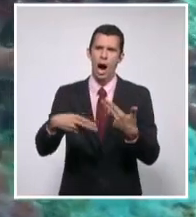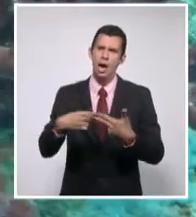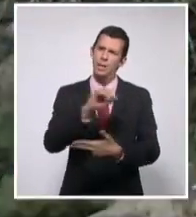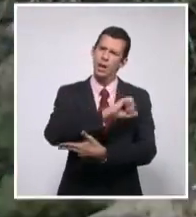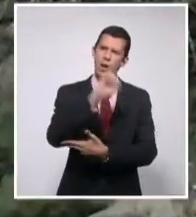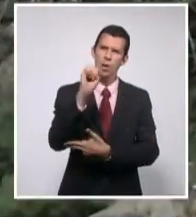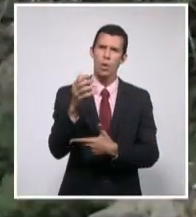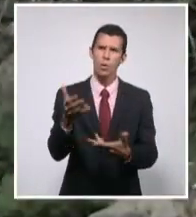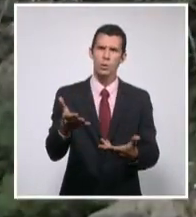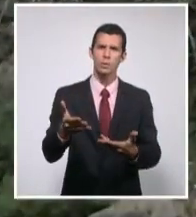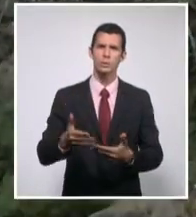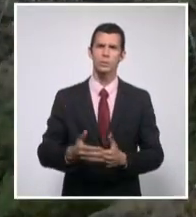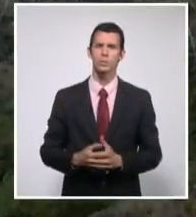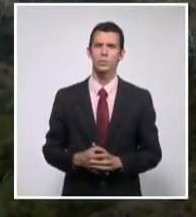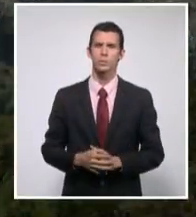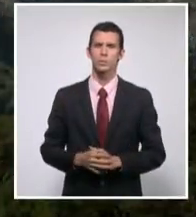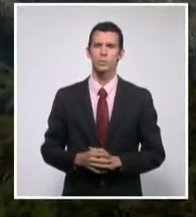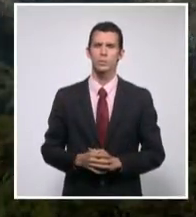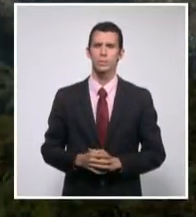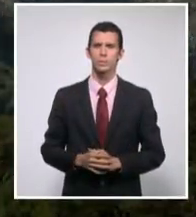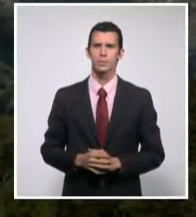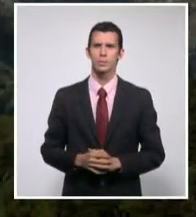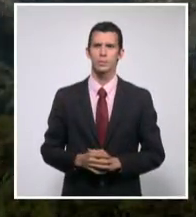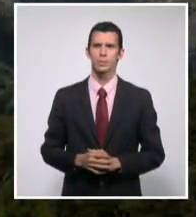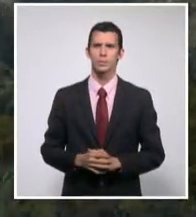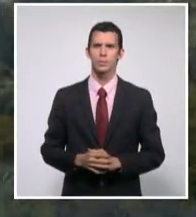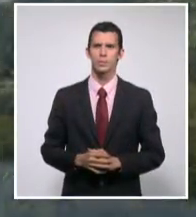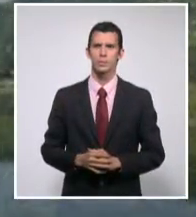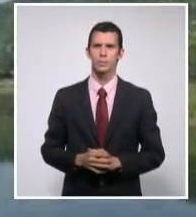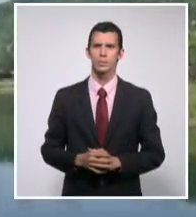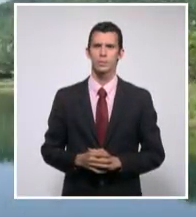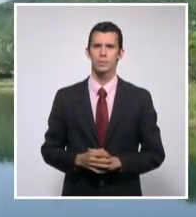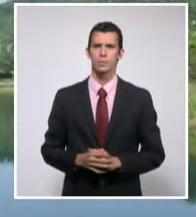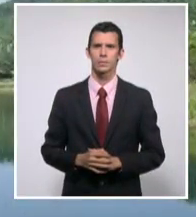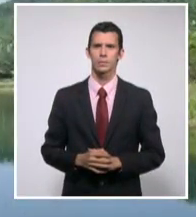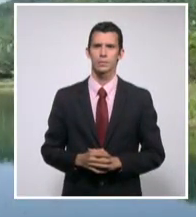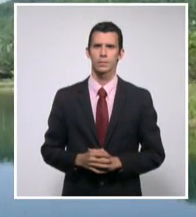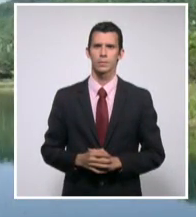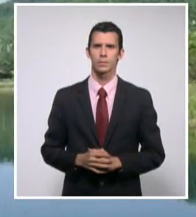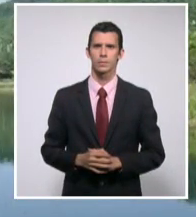Rafaela Vázquez Aroche, Sistema Informativo de la Televisión Cubana.